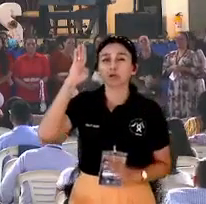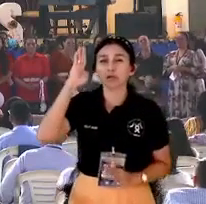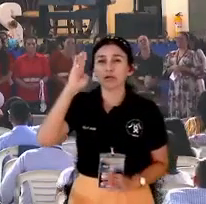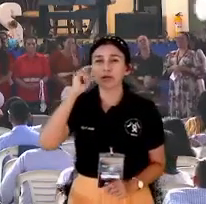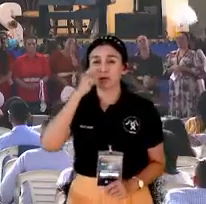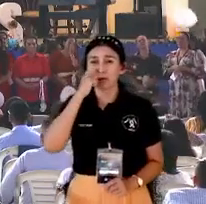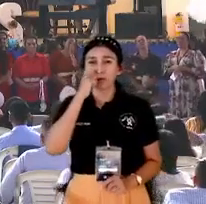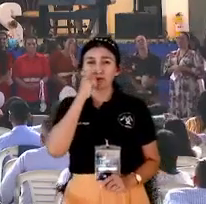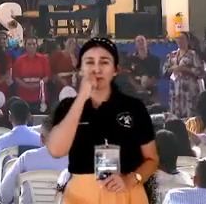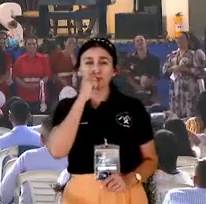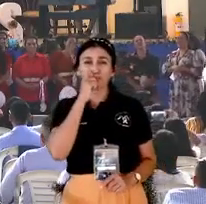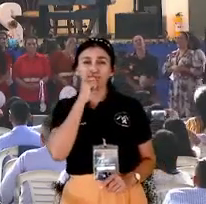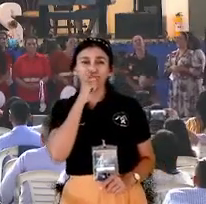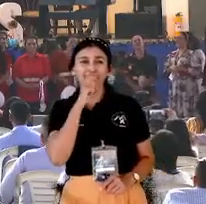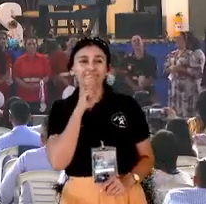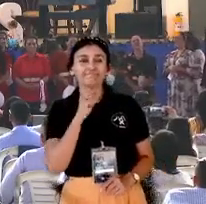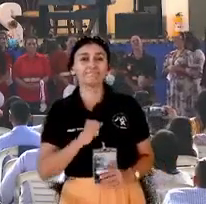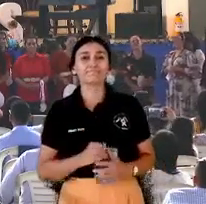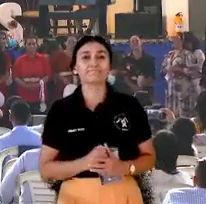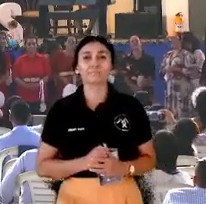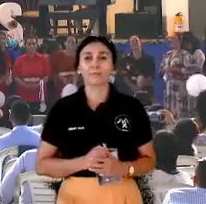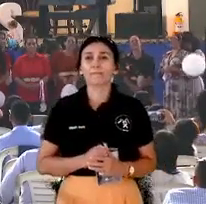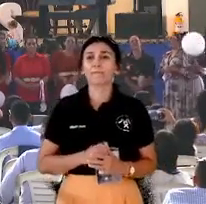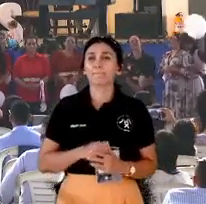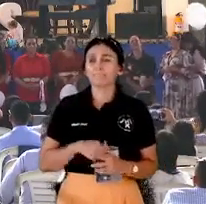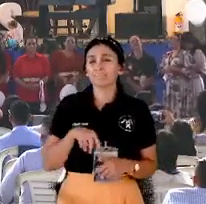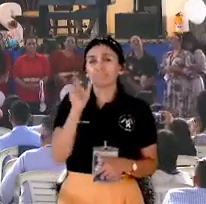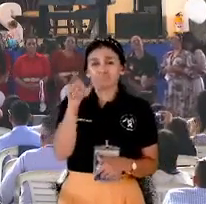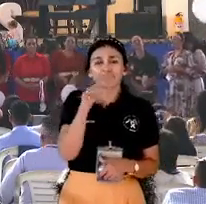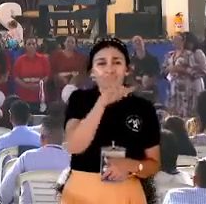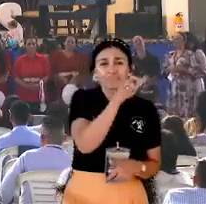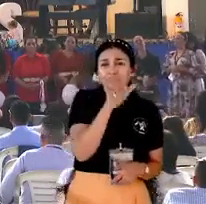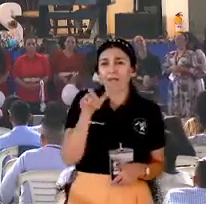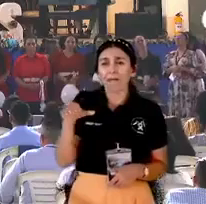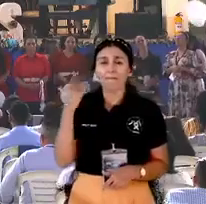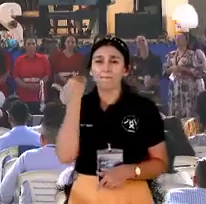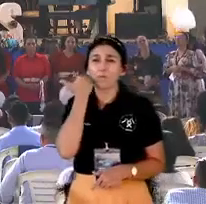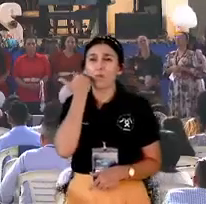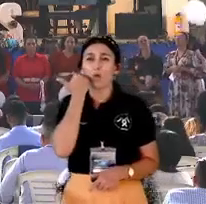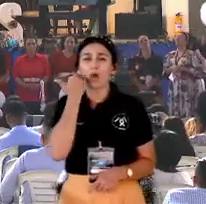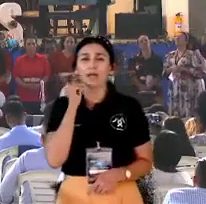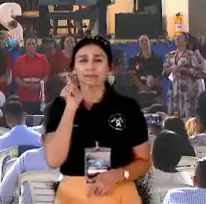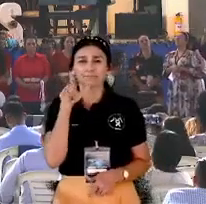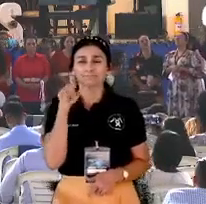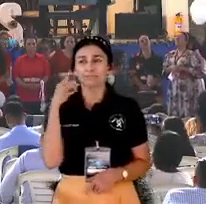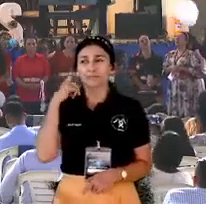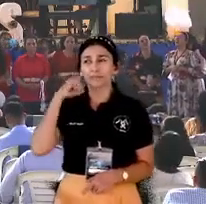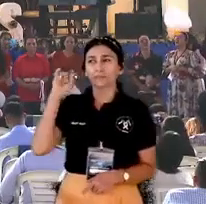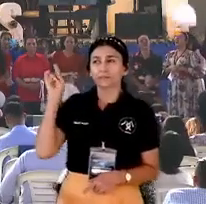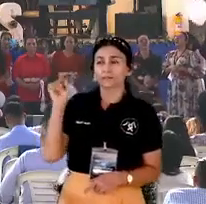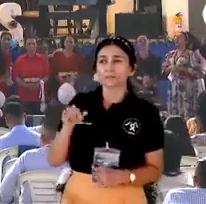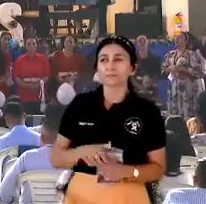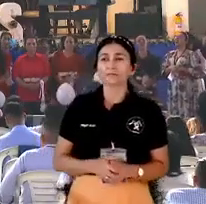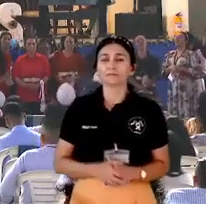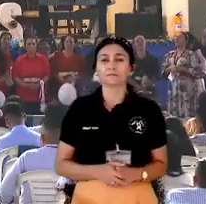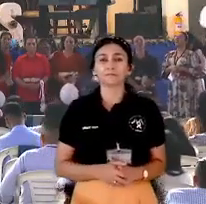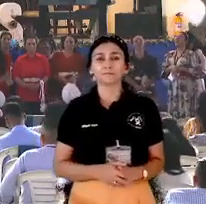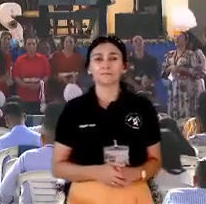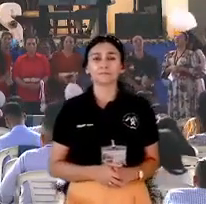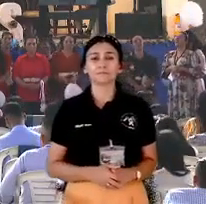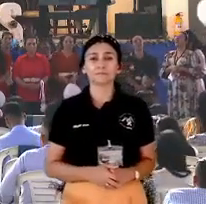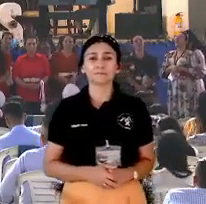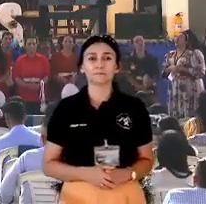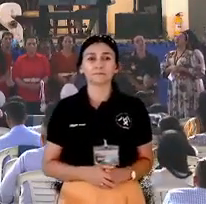Mosquera, Amparo Avellaneda, Marcela Sogamoso, Marta Barchilón, Sorani Ríos,